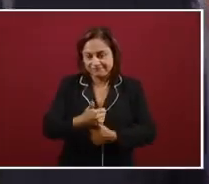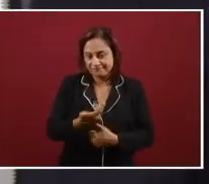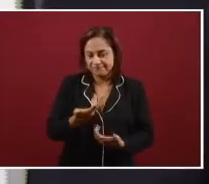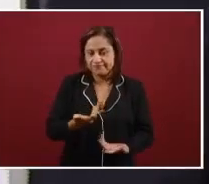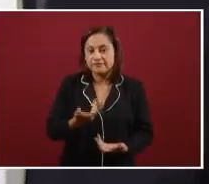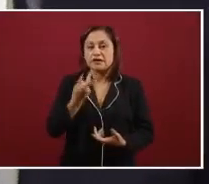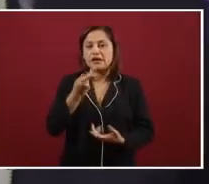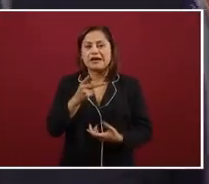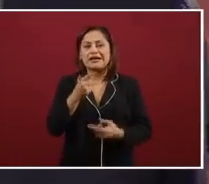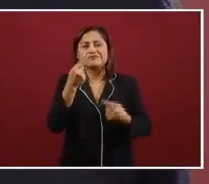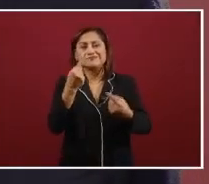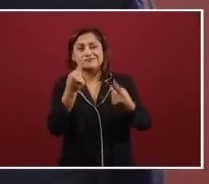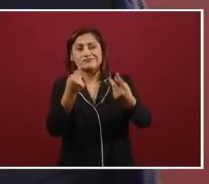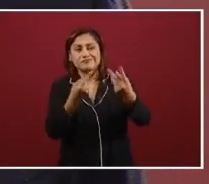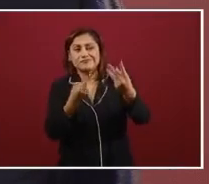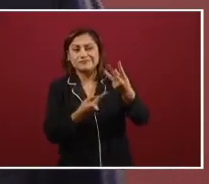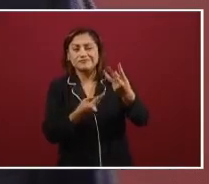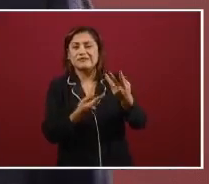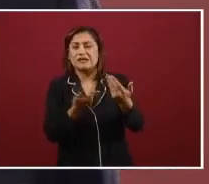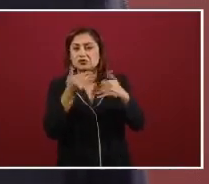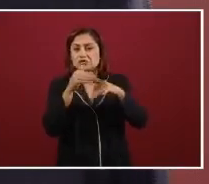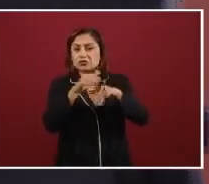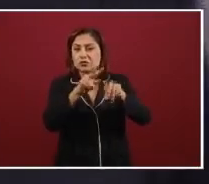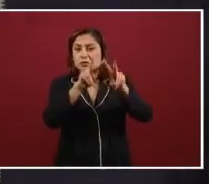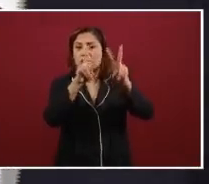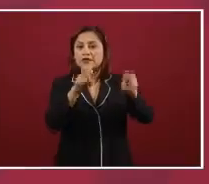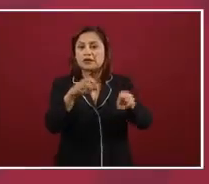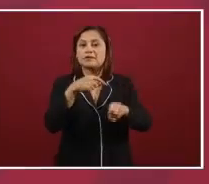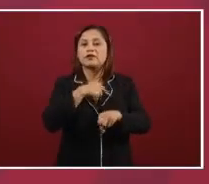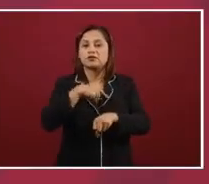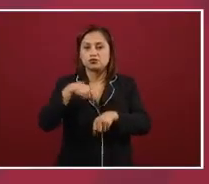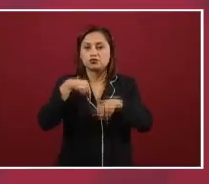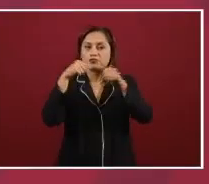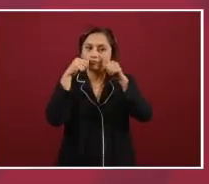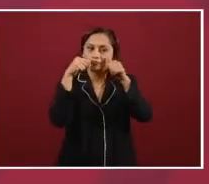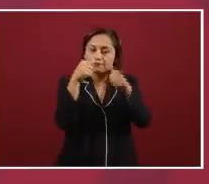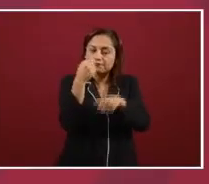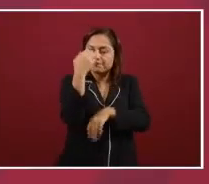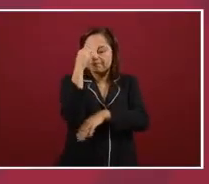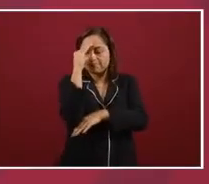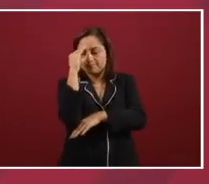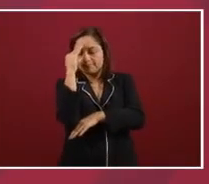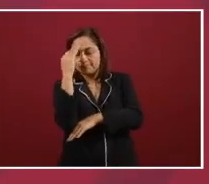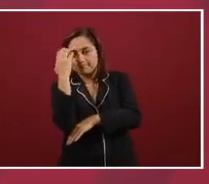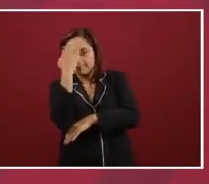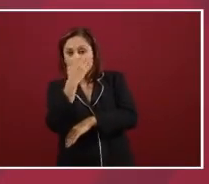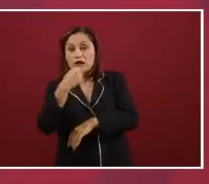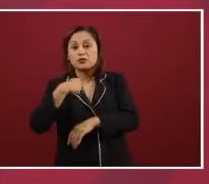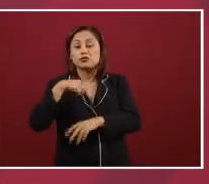nosotros estamos también haciendo una revisión. Fui allá,